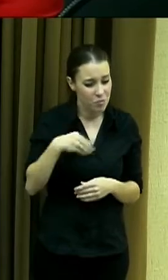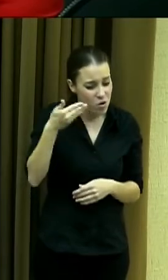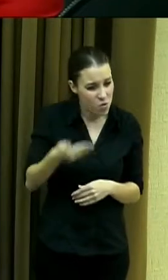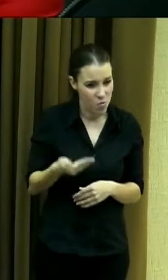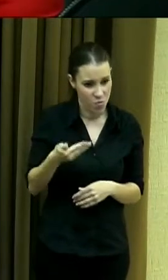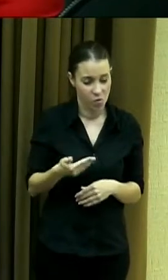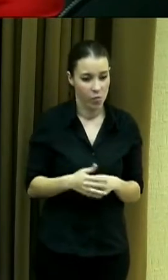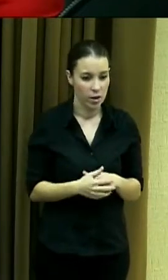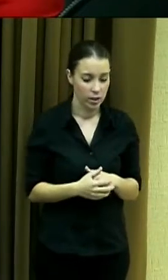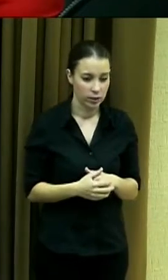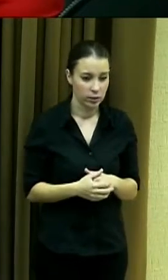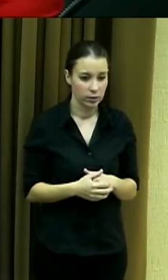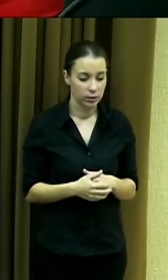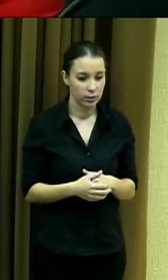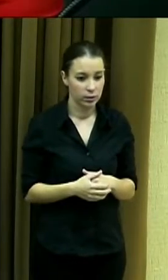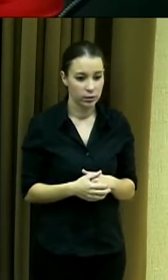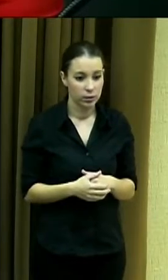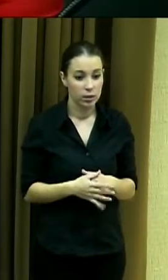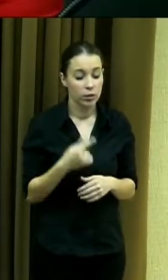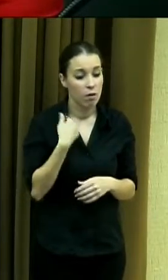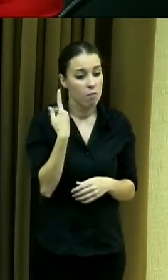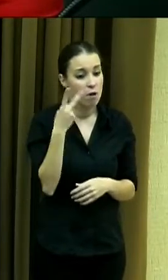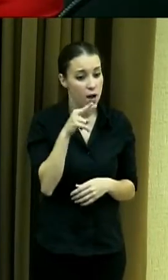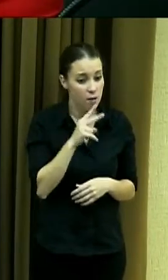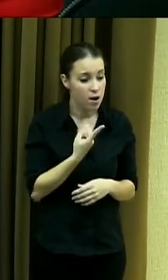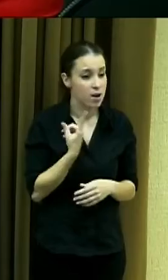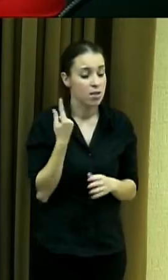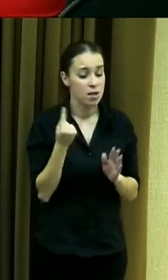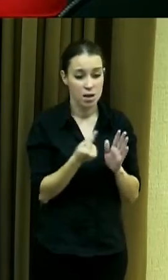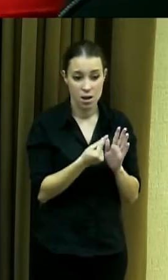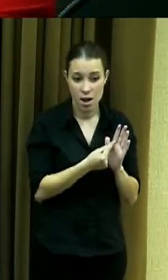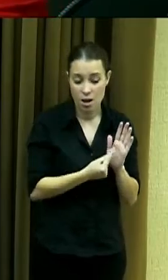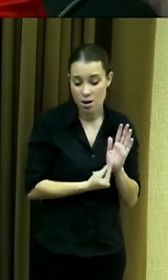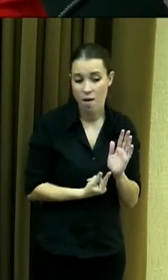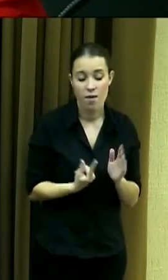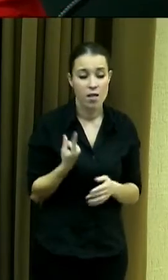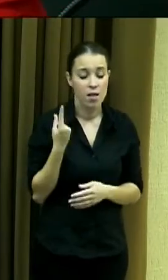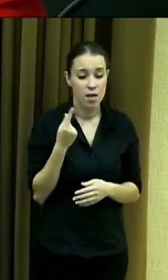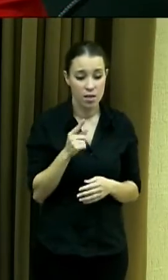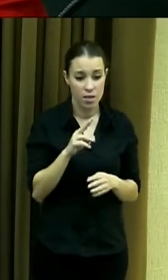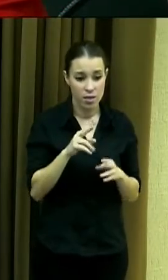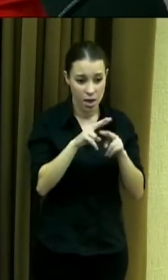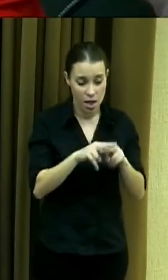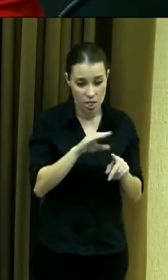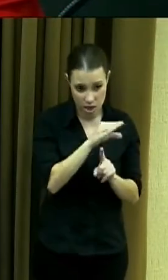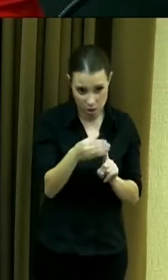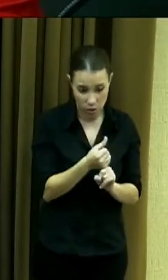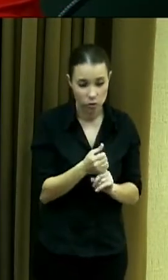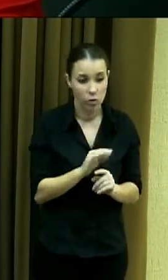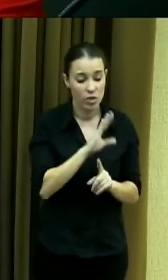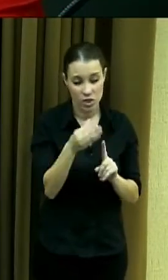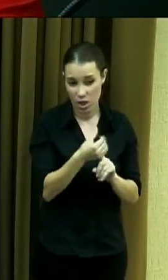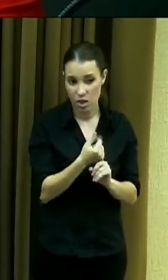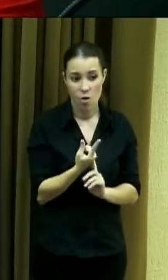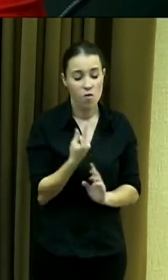esta introducción donde vamos a hablar de las claves del diagnóstico, su detección e indicadores. Me acompañan en